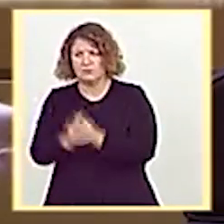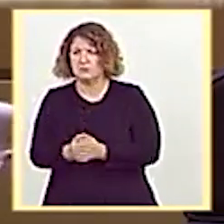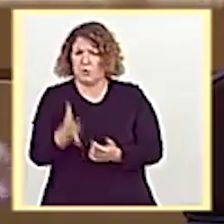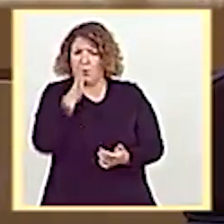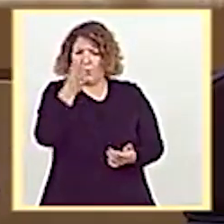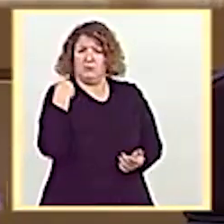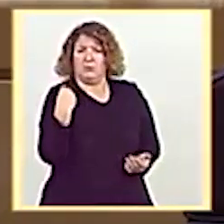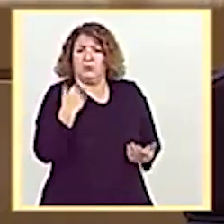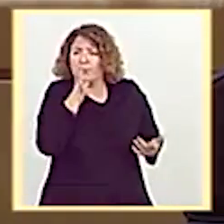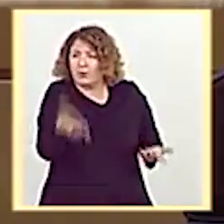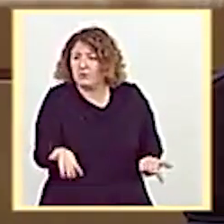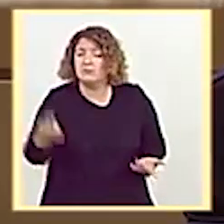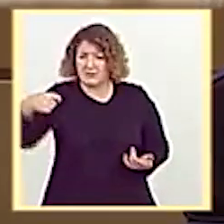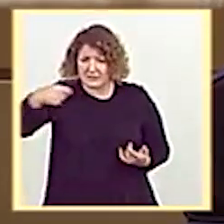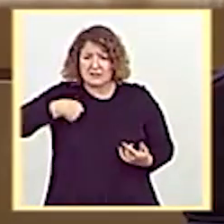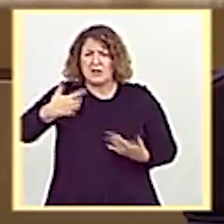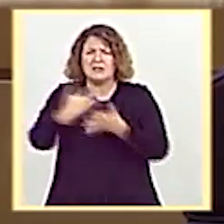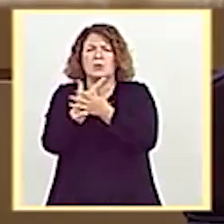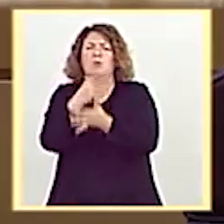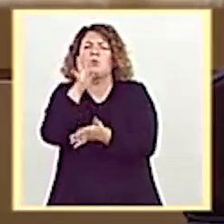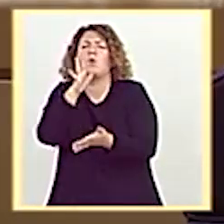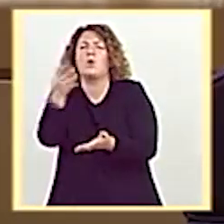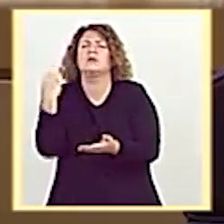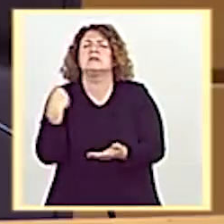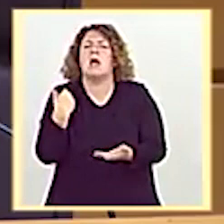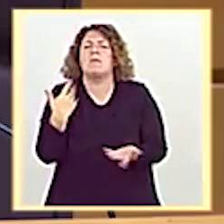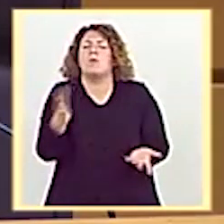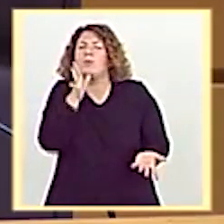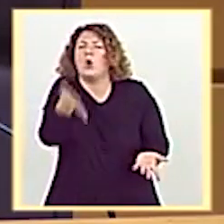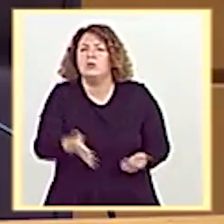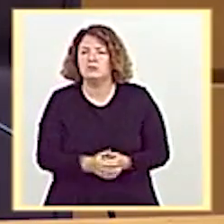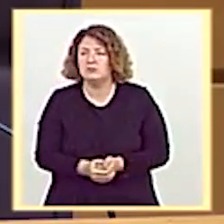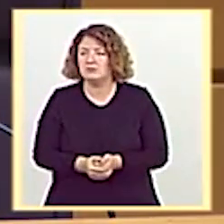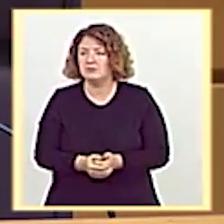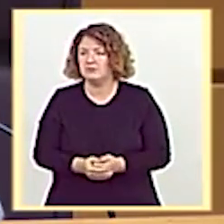qué me llama la atención? Señora presidenta, ¿me puede explicar por qué me llama la atención?